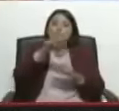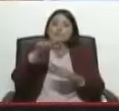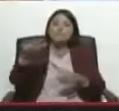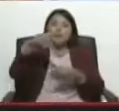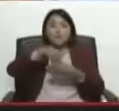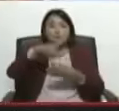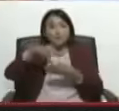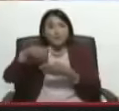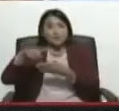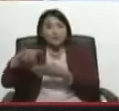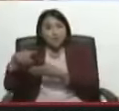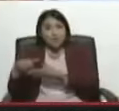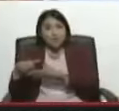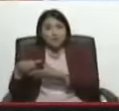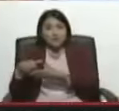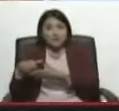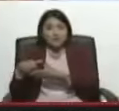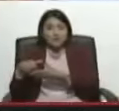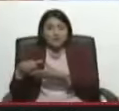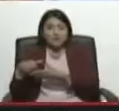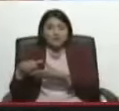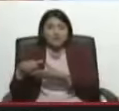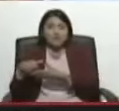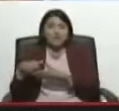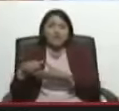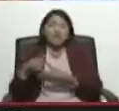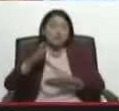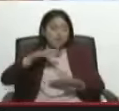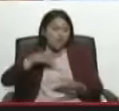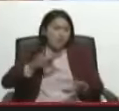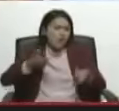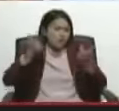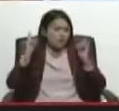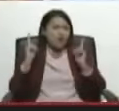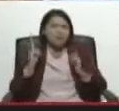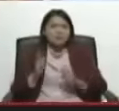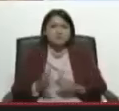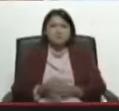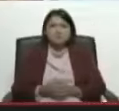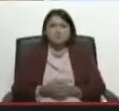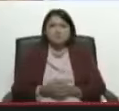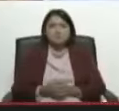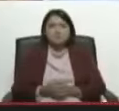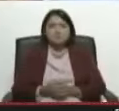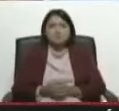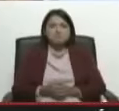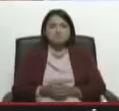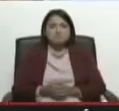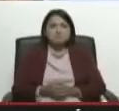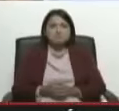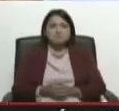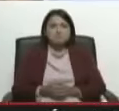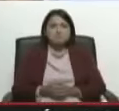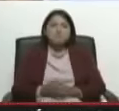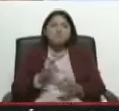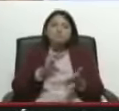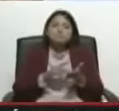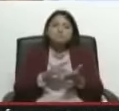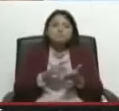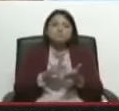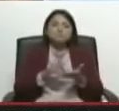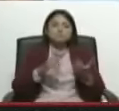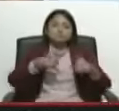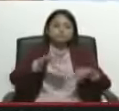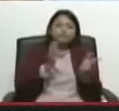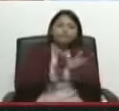electoras la posibilidad de llegar al centro electoral lo más